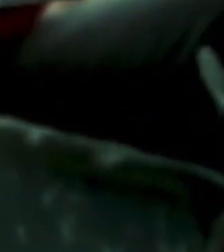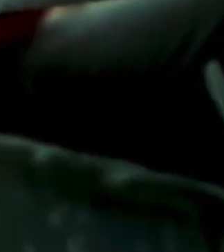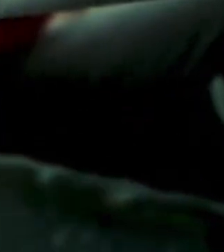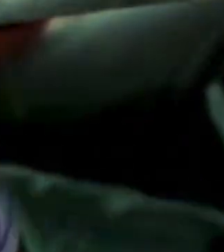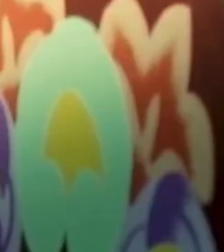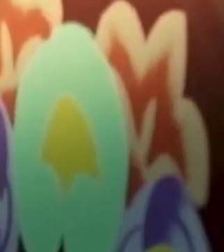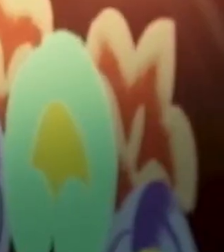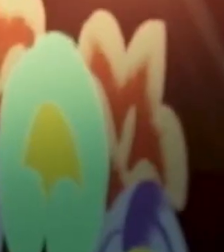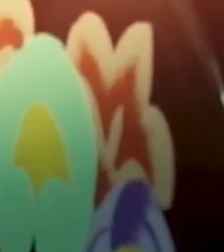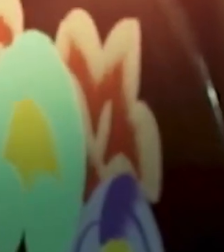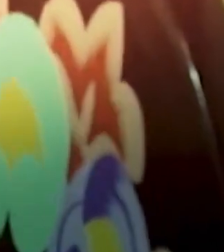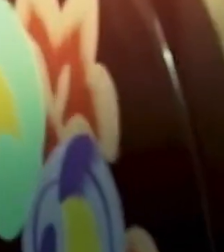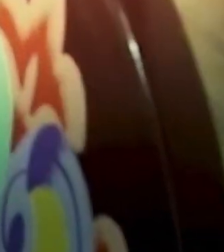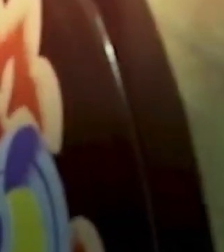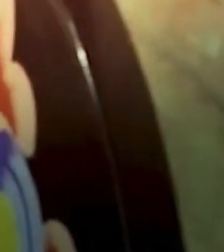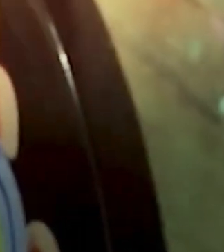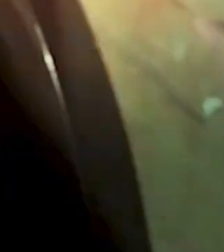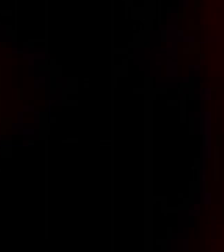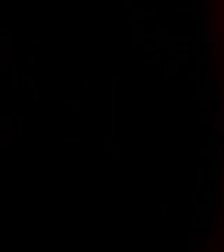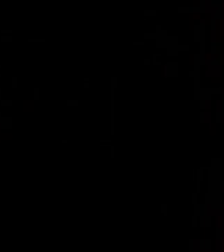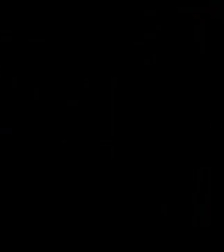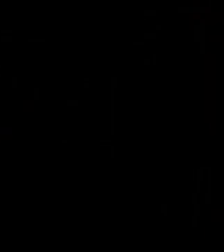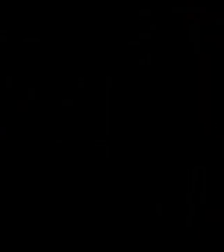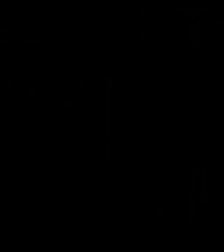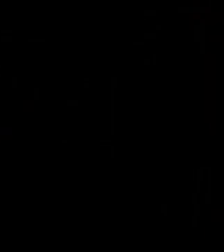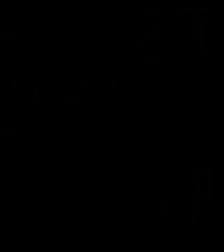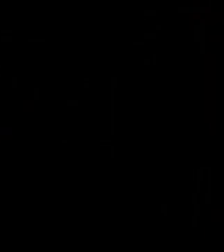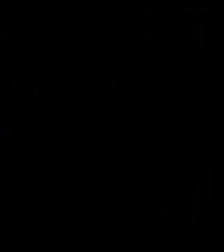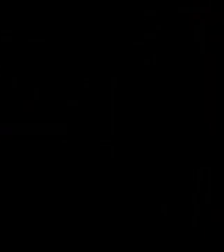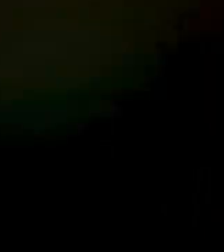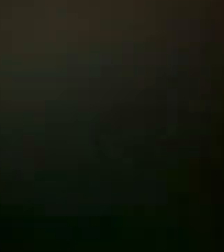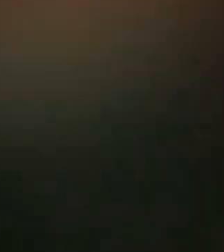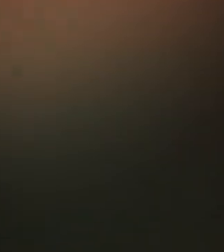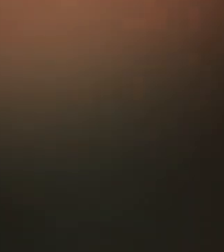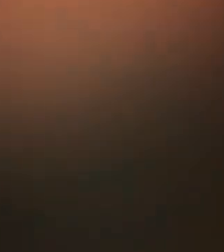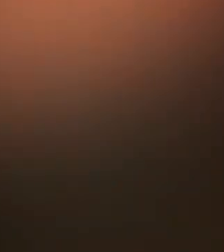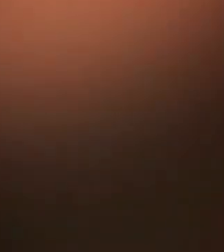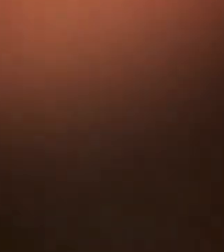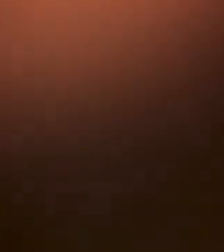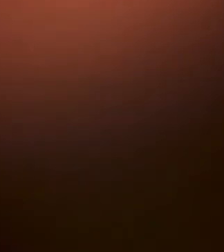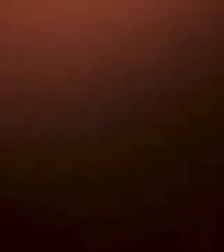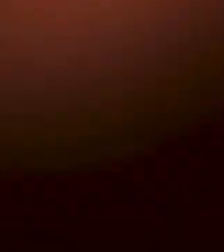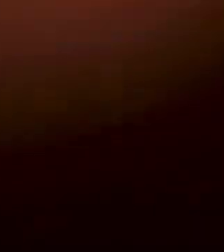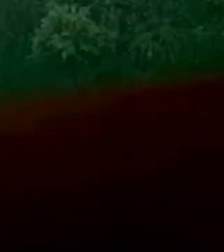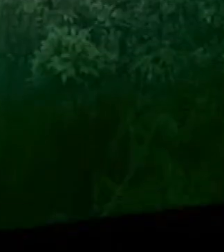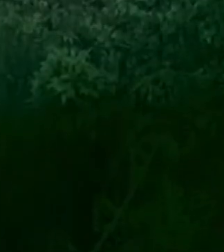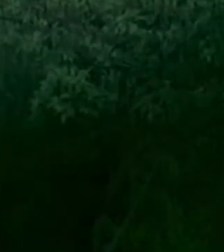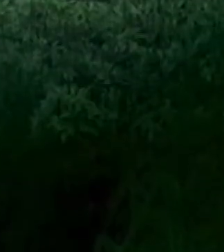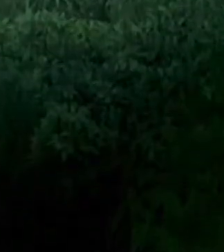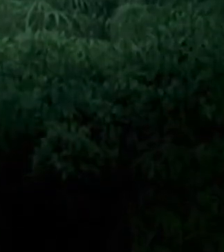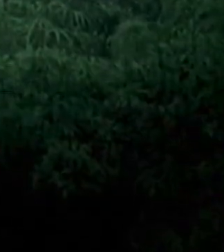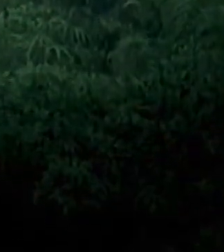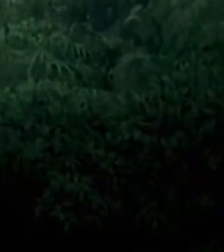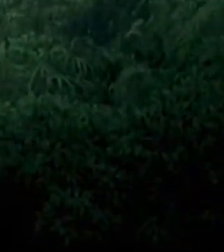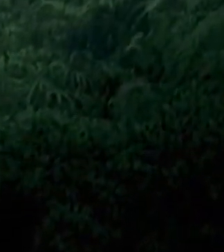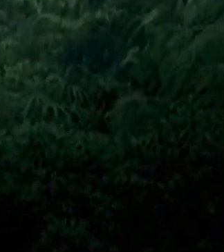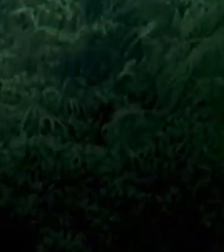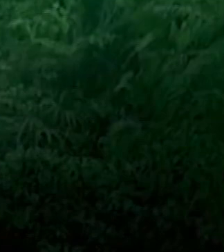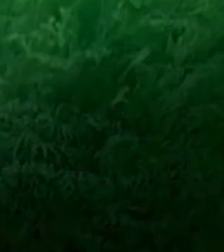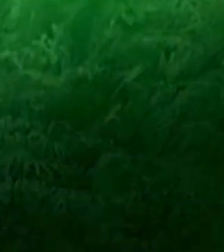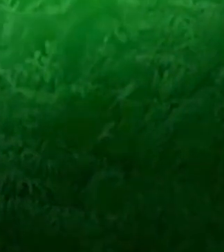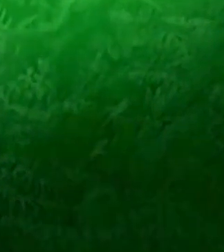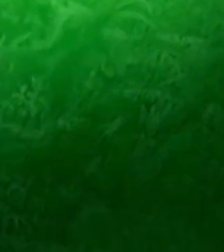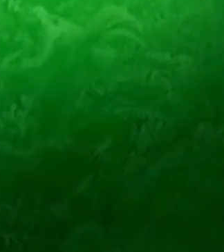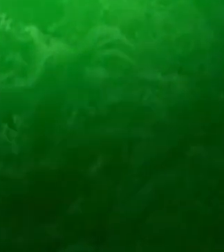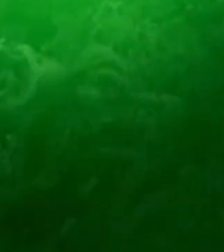costumbres, más curiosidades, más cultura rural. Le presentamos Nuestras Regiones,